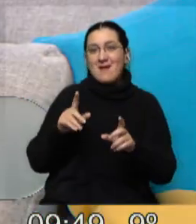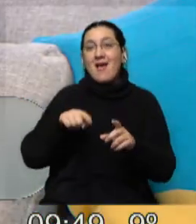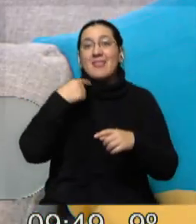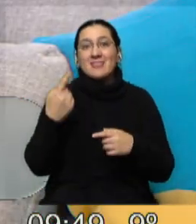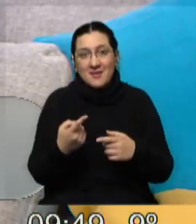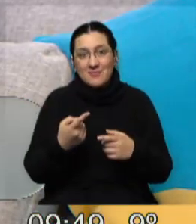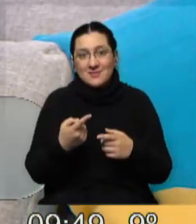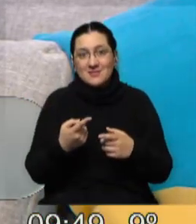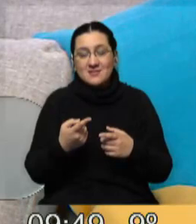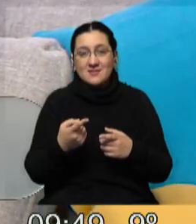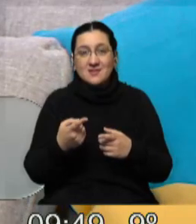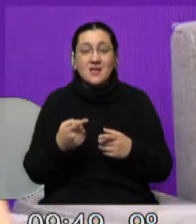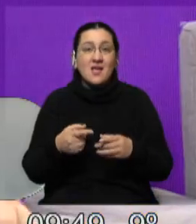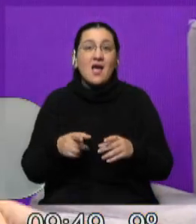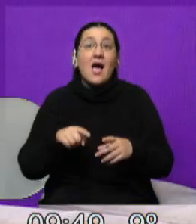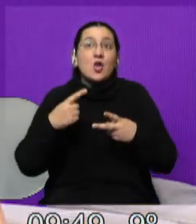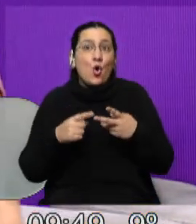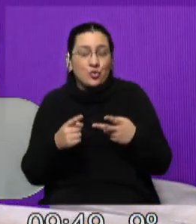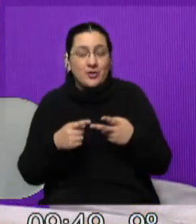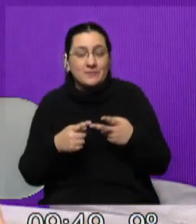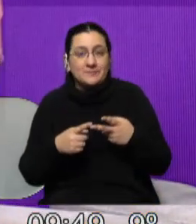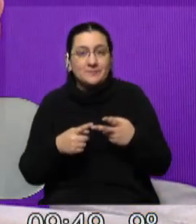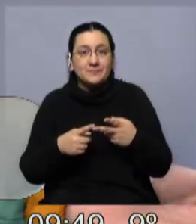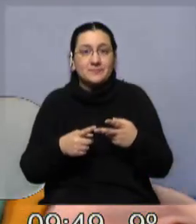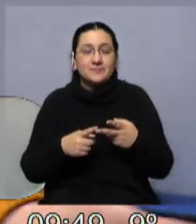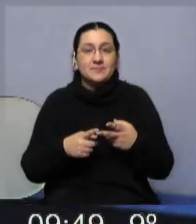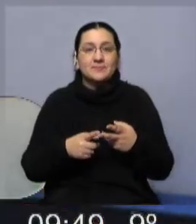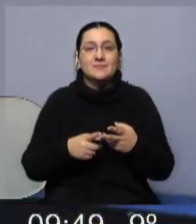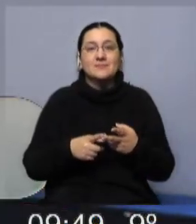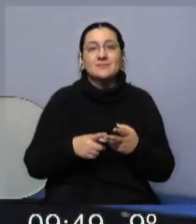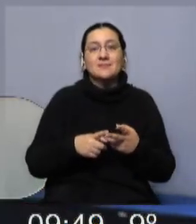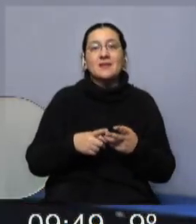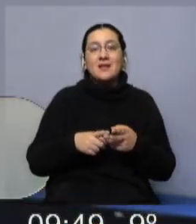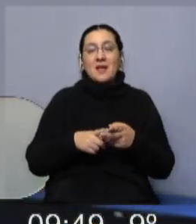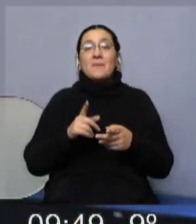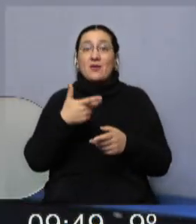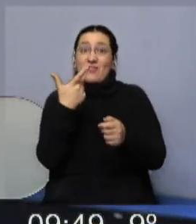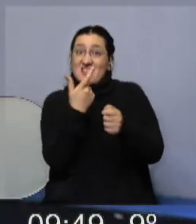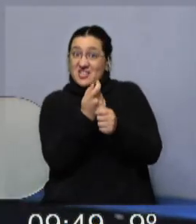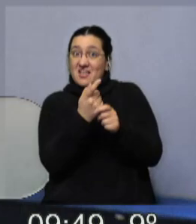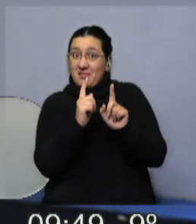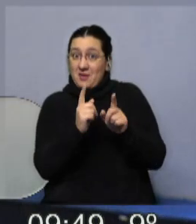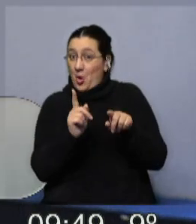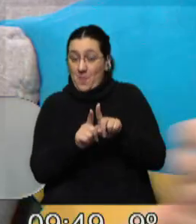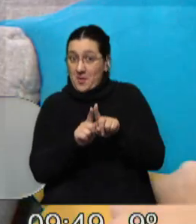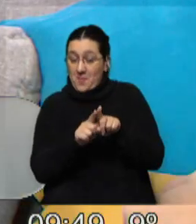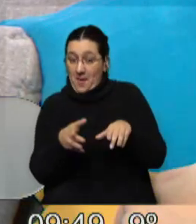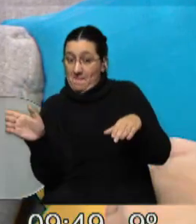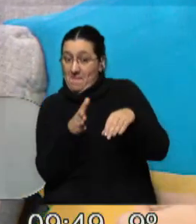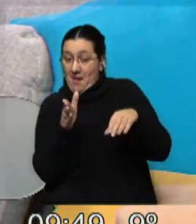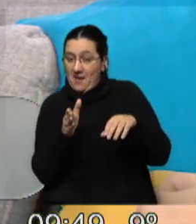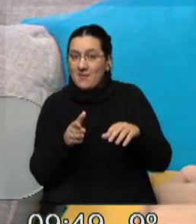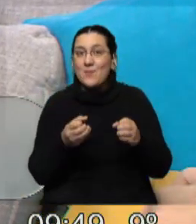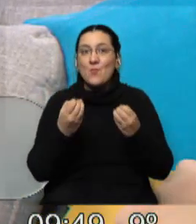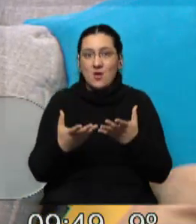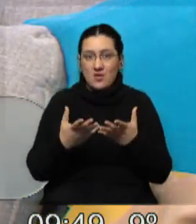ablandar, sí. Hay gente que ya está hablando. Para el inyectable. Para el inyectable te hacen así. Flojito. Y te encajan. Y te dan para que se duerma.